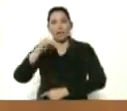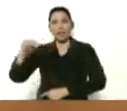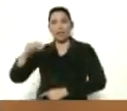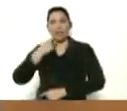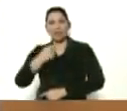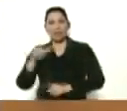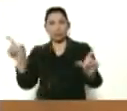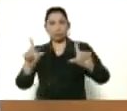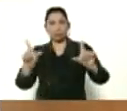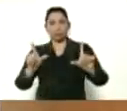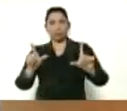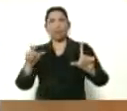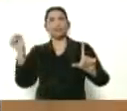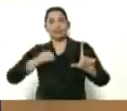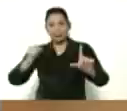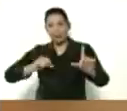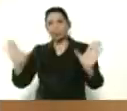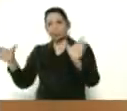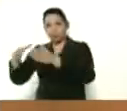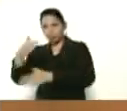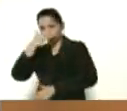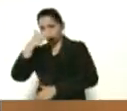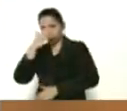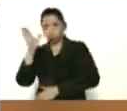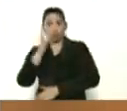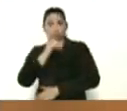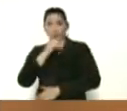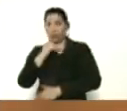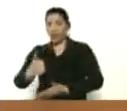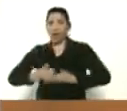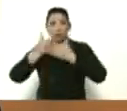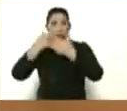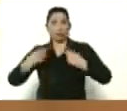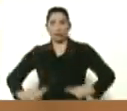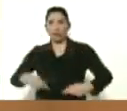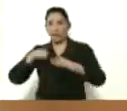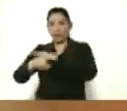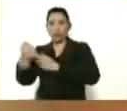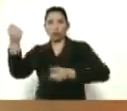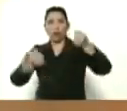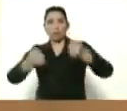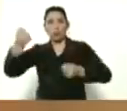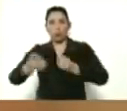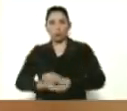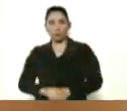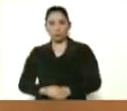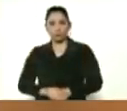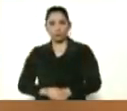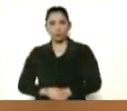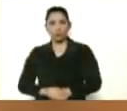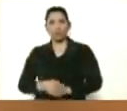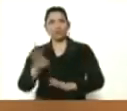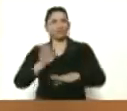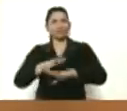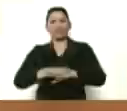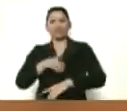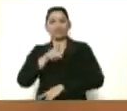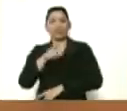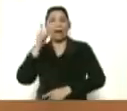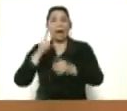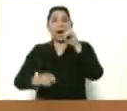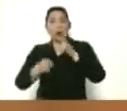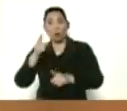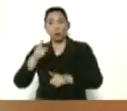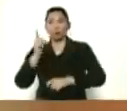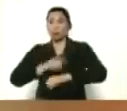diciendo que en efecto habían sido los guarimberos y que no había allí ninguna ayuda humanitaria. Otro tanto va a pasar con esto. En algún momento